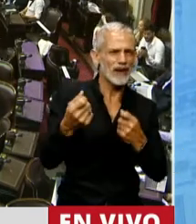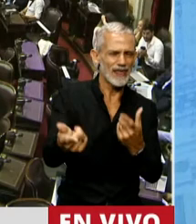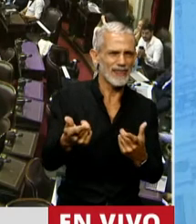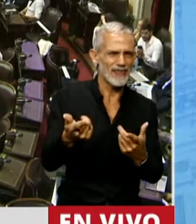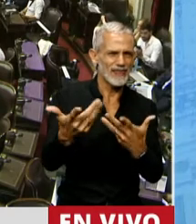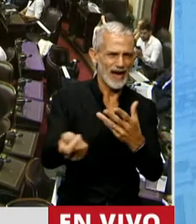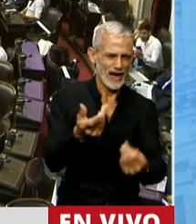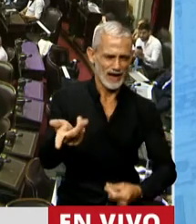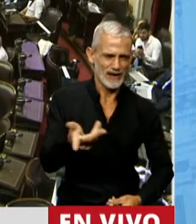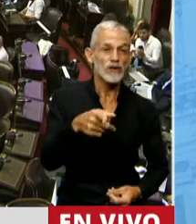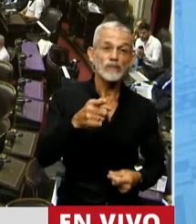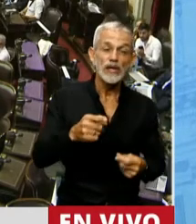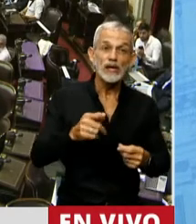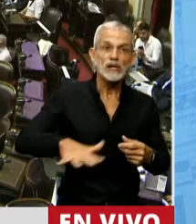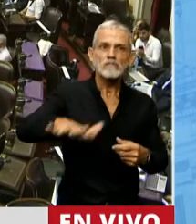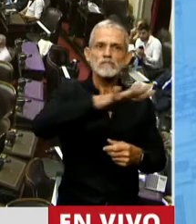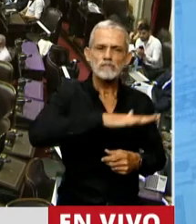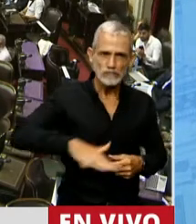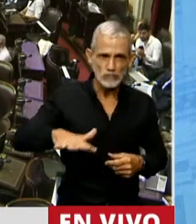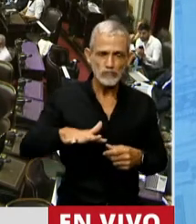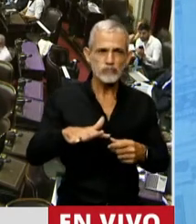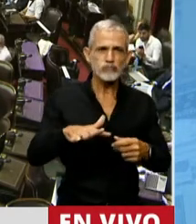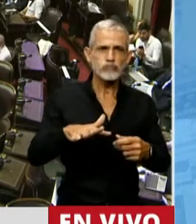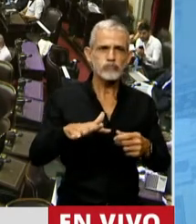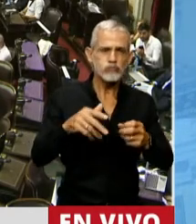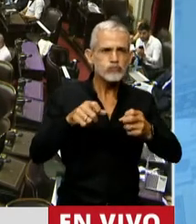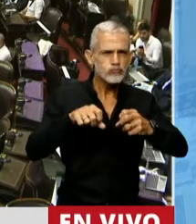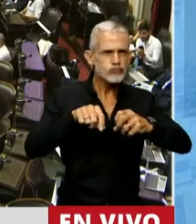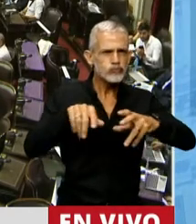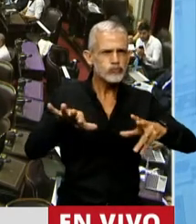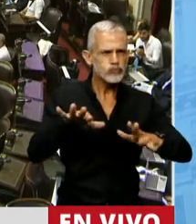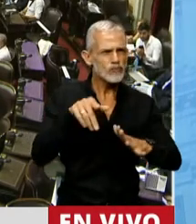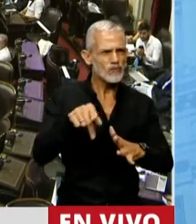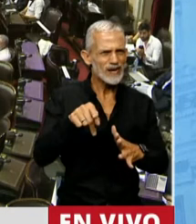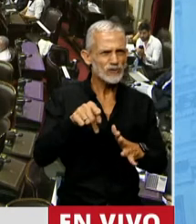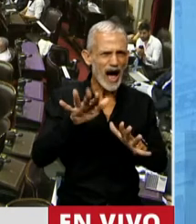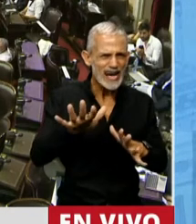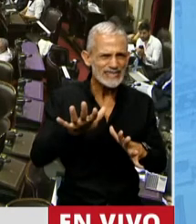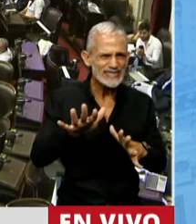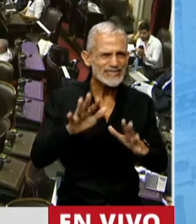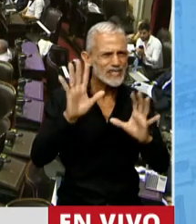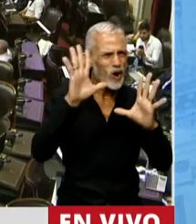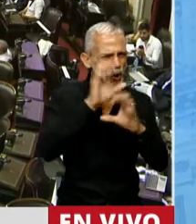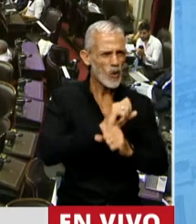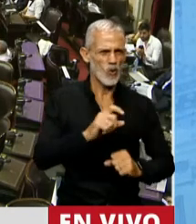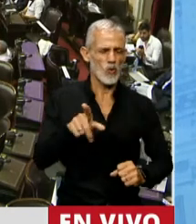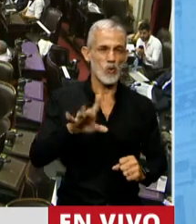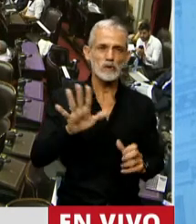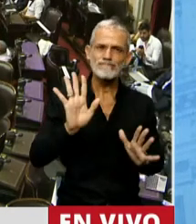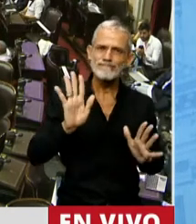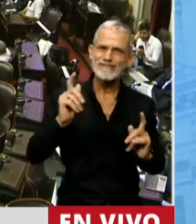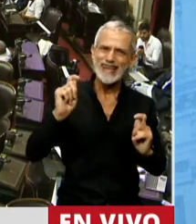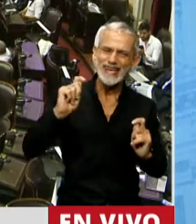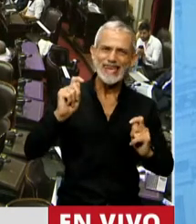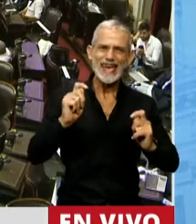Esto de que el mercado derrama, presidente, eso sí que huele a naftalina. Eso sí, de la mano misteriosa de